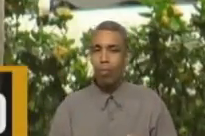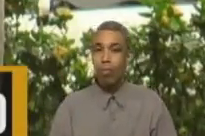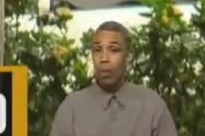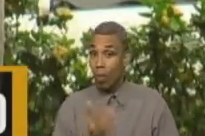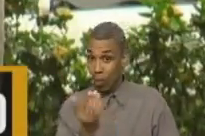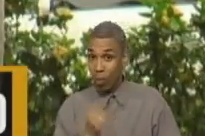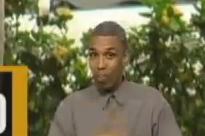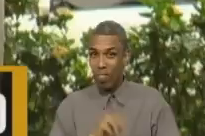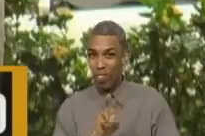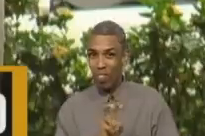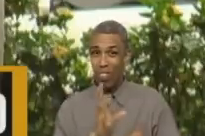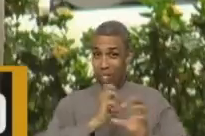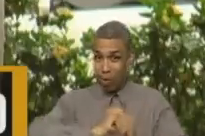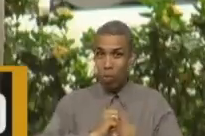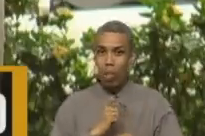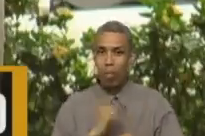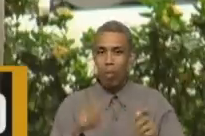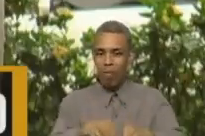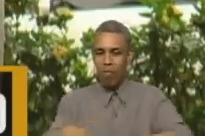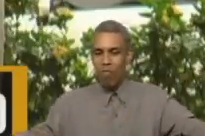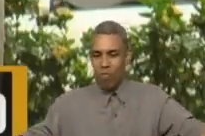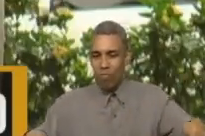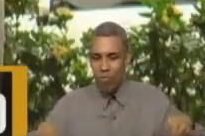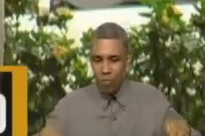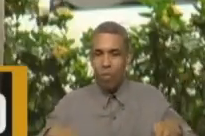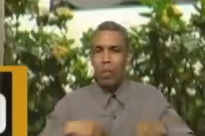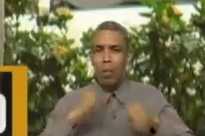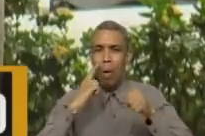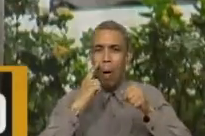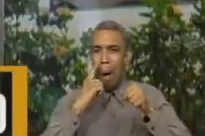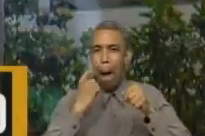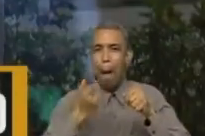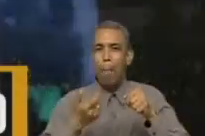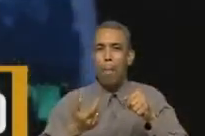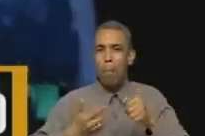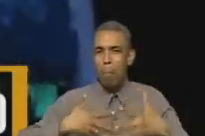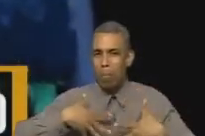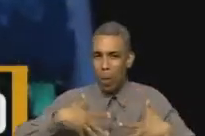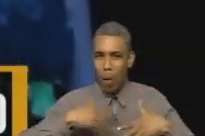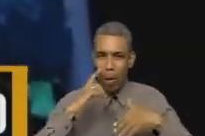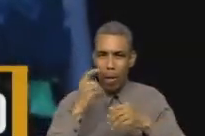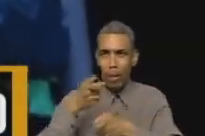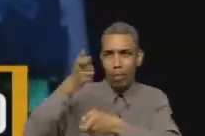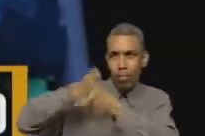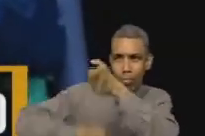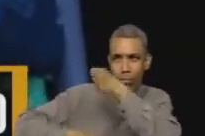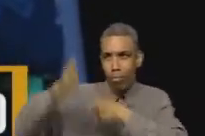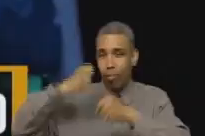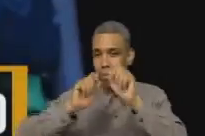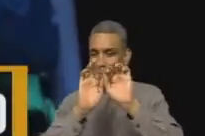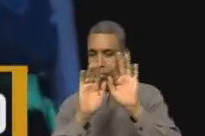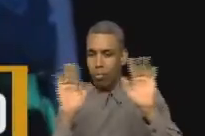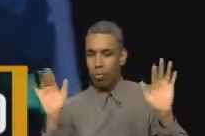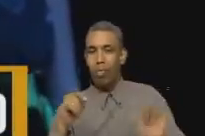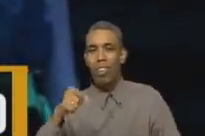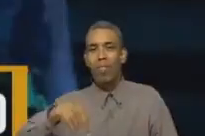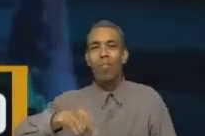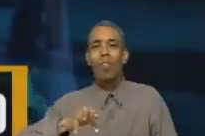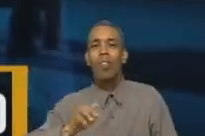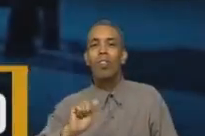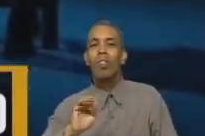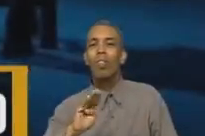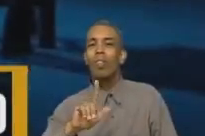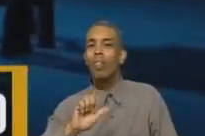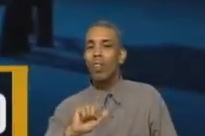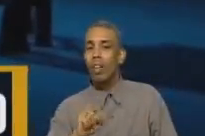Artes Las Tablas. Agradecemos al maestro William Egea que nos acoge en su espacio, el espacio del teatro en Barranca Bermeja. Así que bueno, la